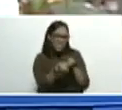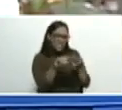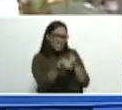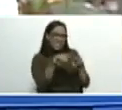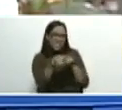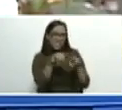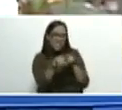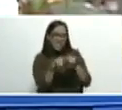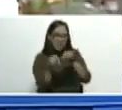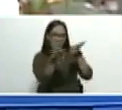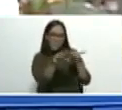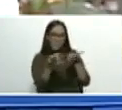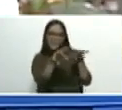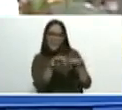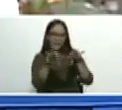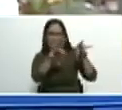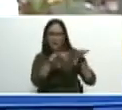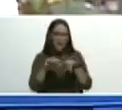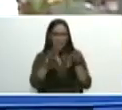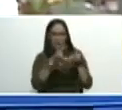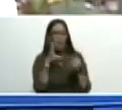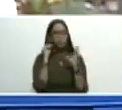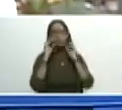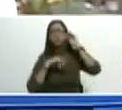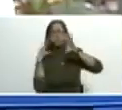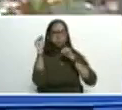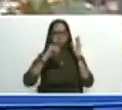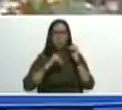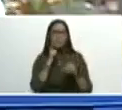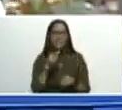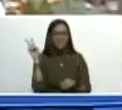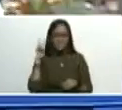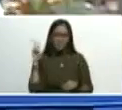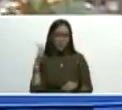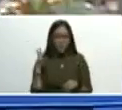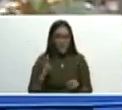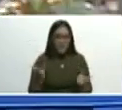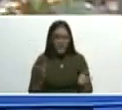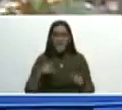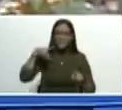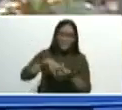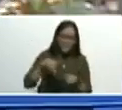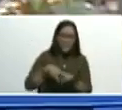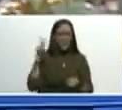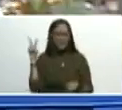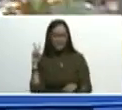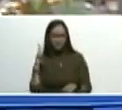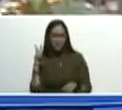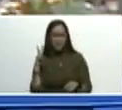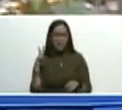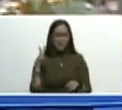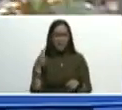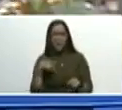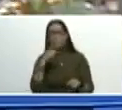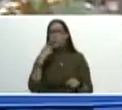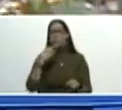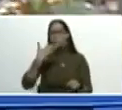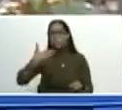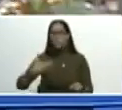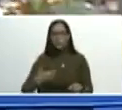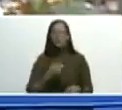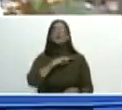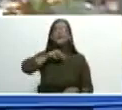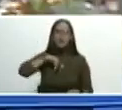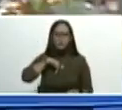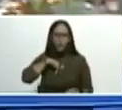la maledicencia, a despotricar de Venezuela, a hacerle daño a Venezuela, a la politiquería, nosotros nos